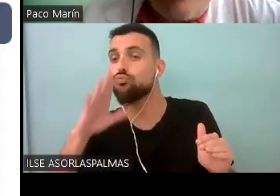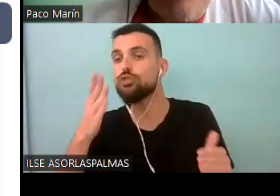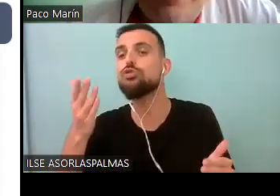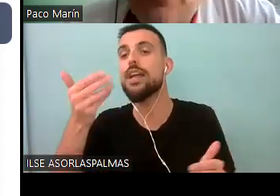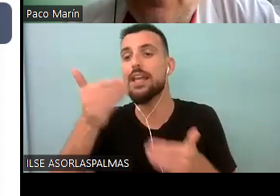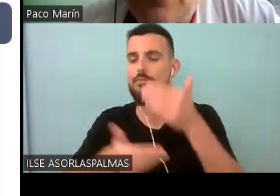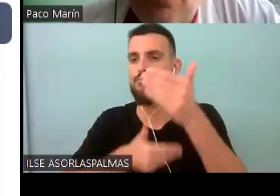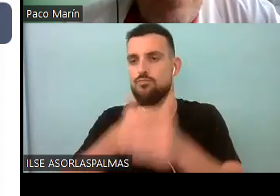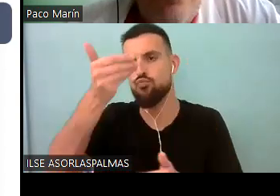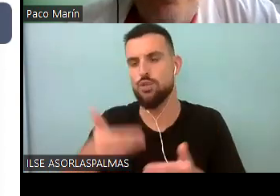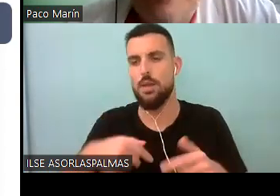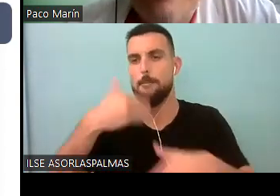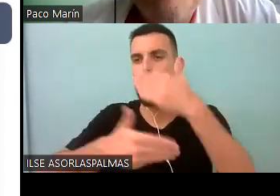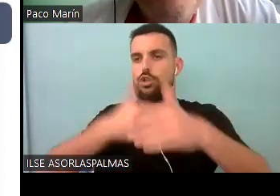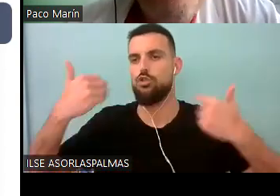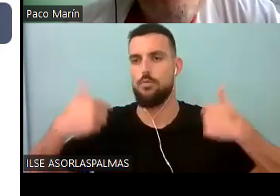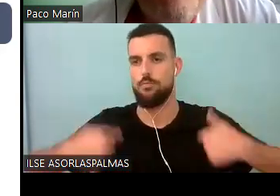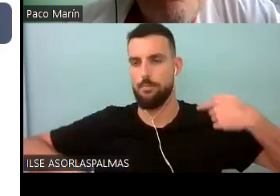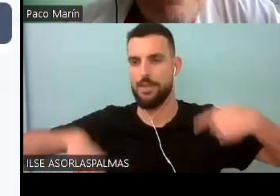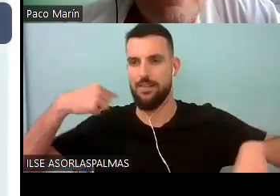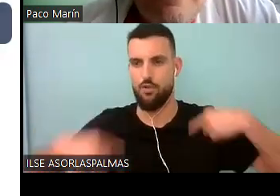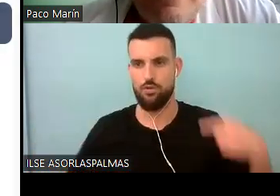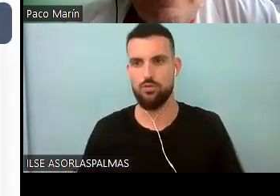proceso metabólico óseo normal.